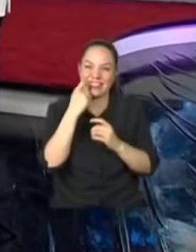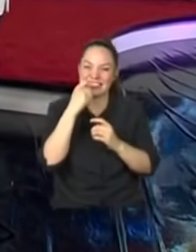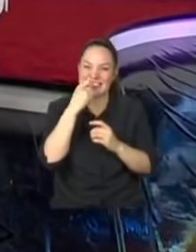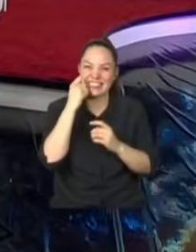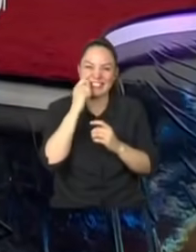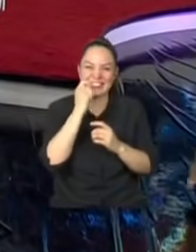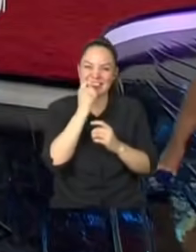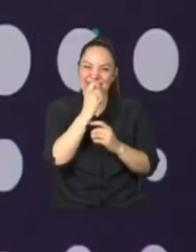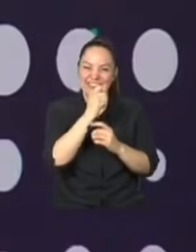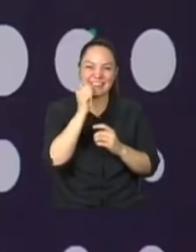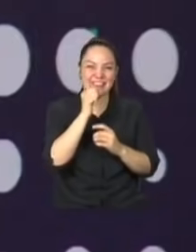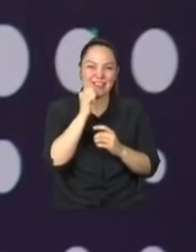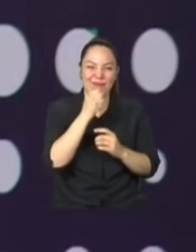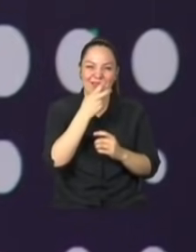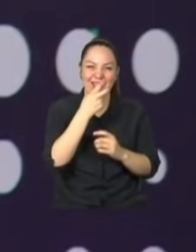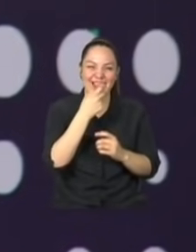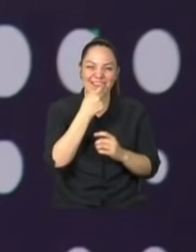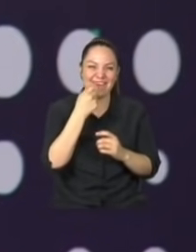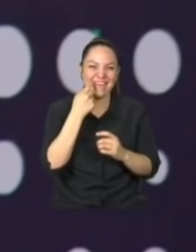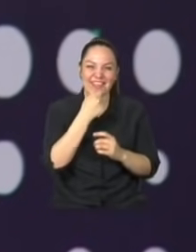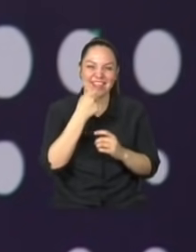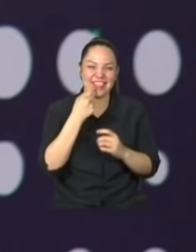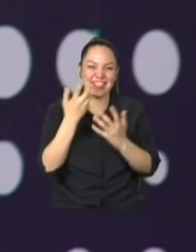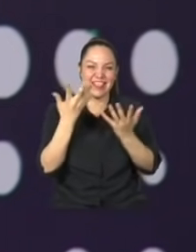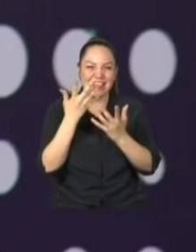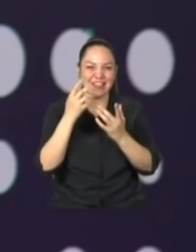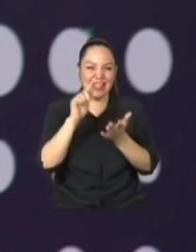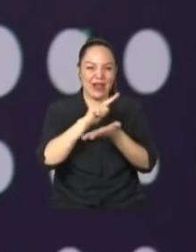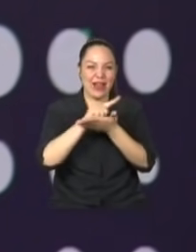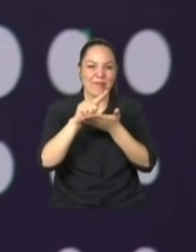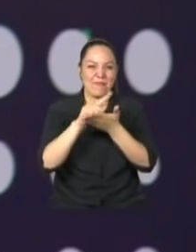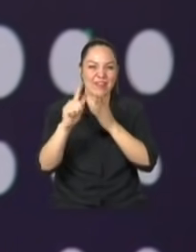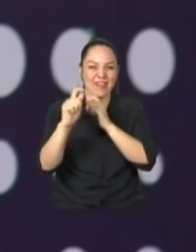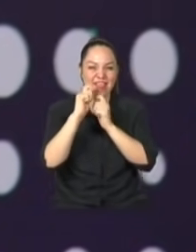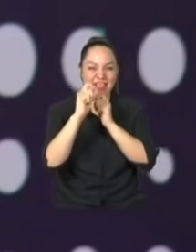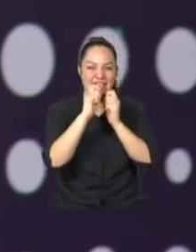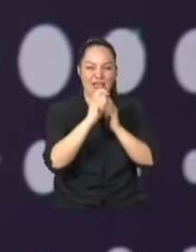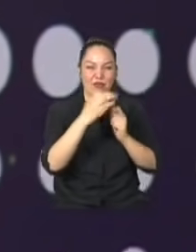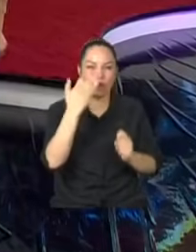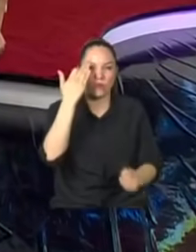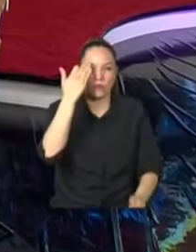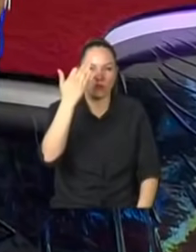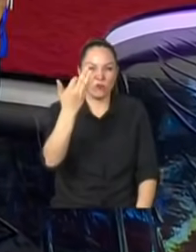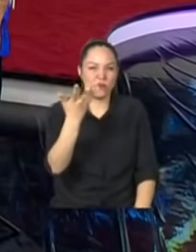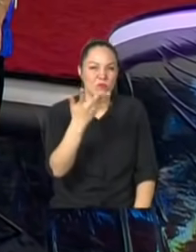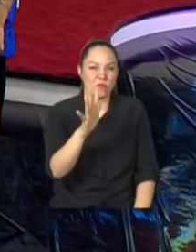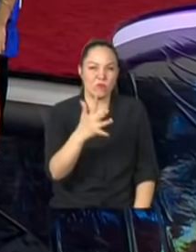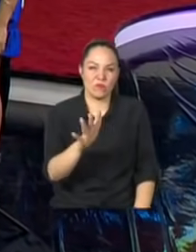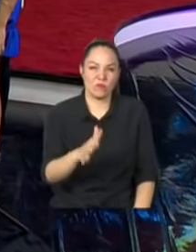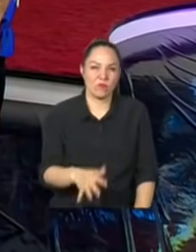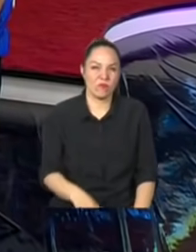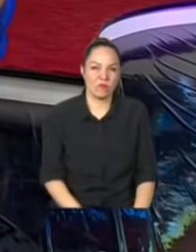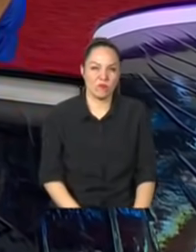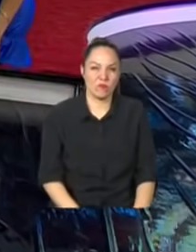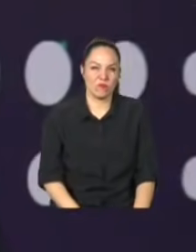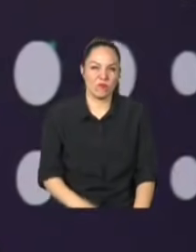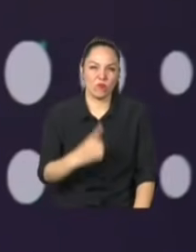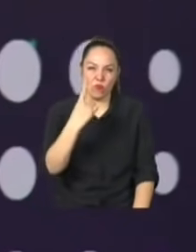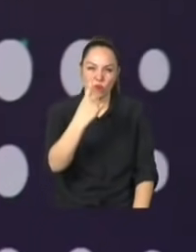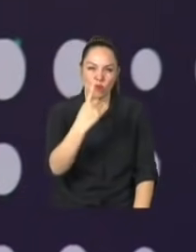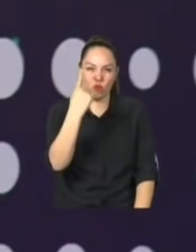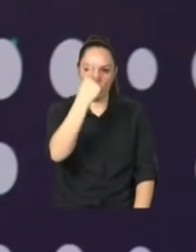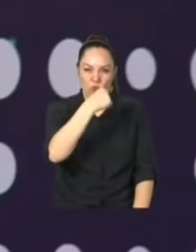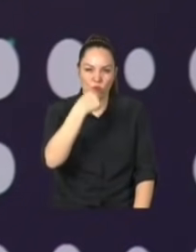entre todos sus dientes, la bichota. Me parece perfecto, doctor. ¿Cuánto va a durar esto? Va a durar aproximadamente una hora,